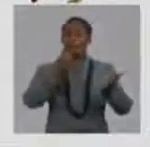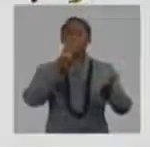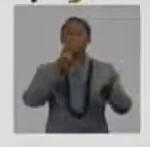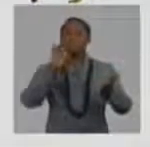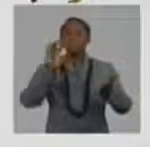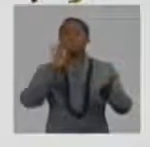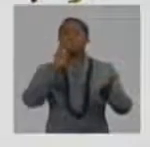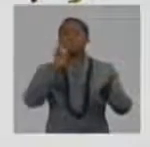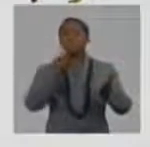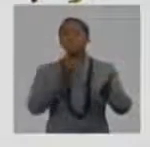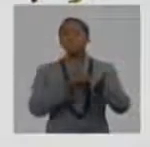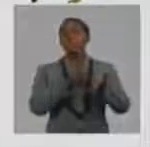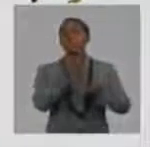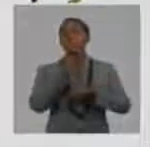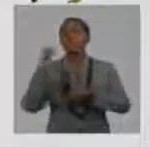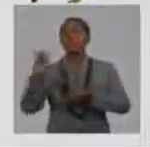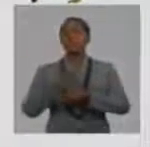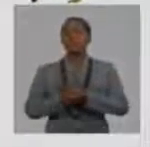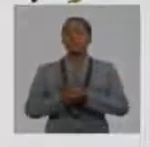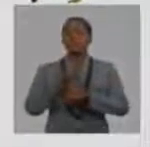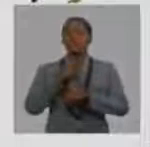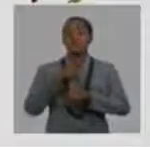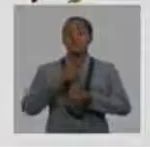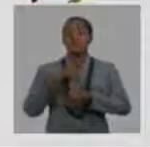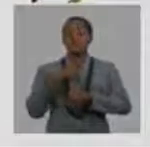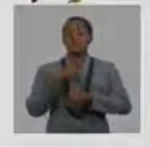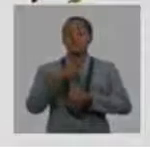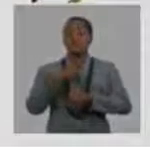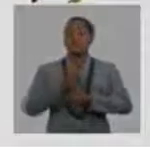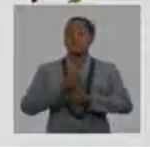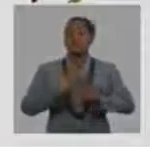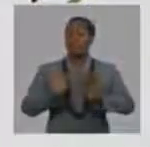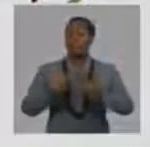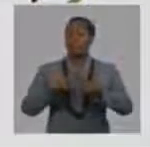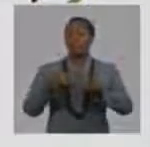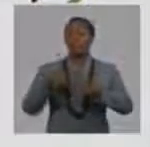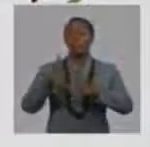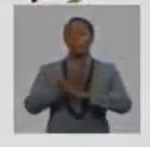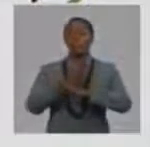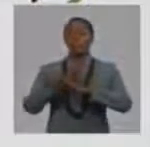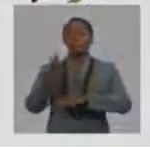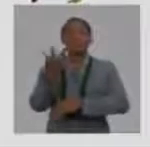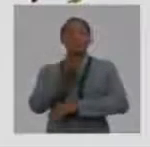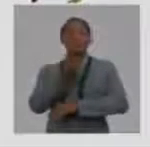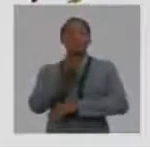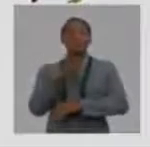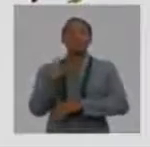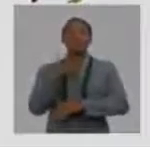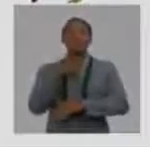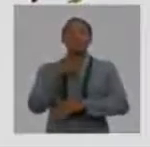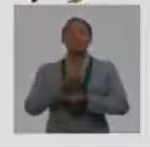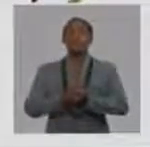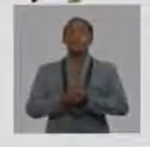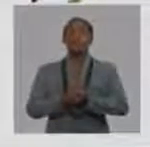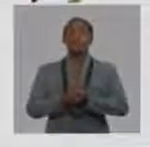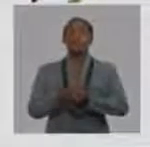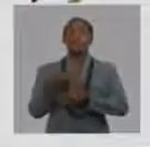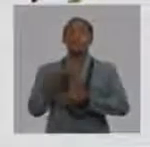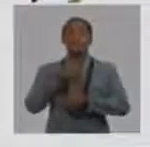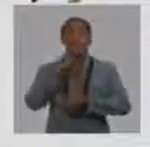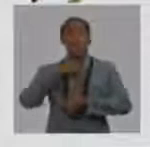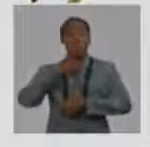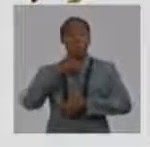objeto de invención se presenta en un país diferente, pues lleva una revisión por las autoridades de